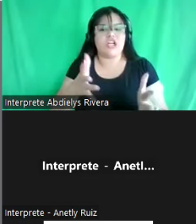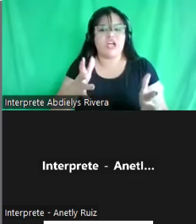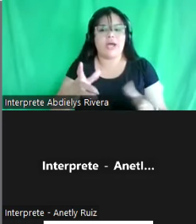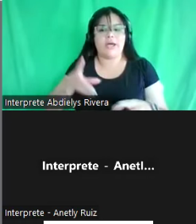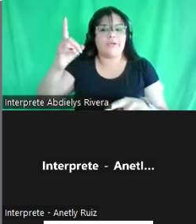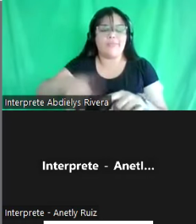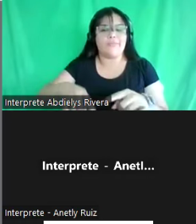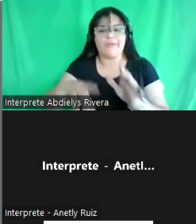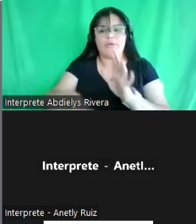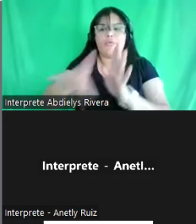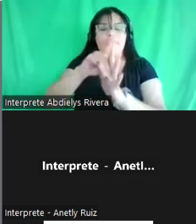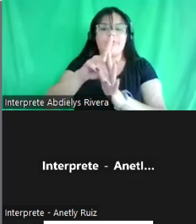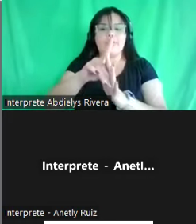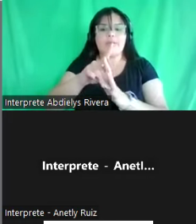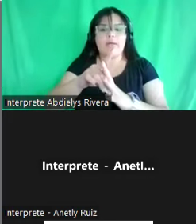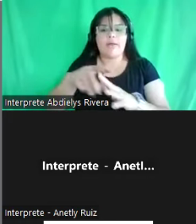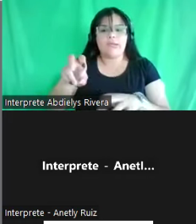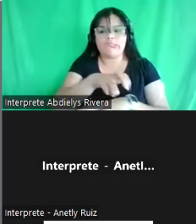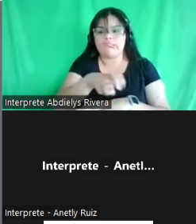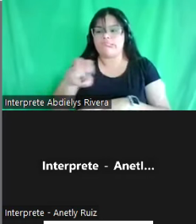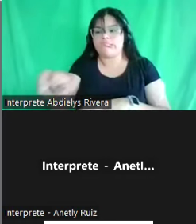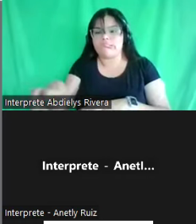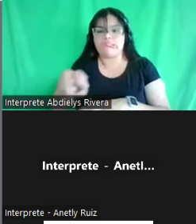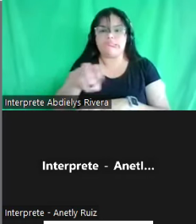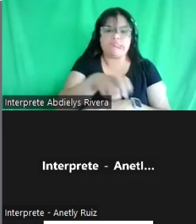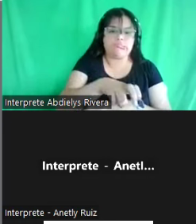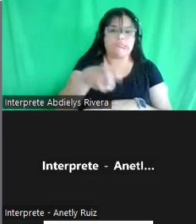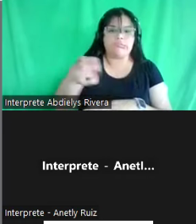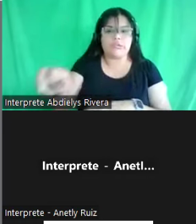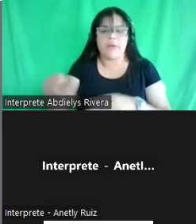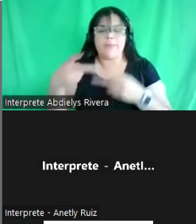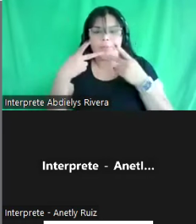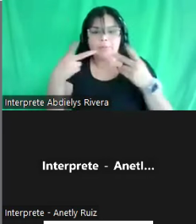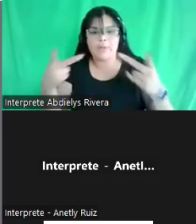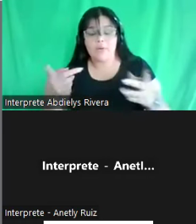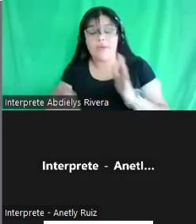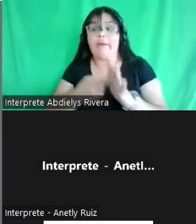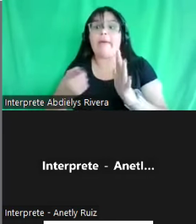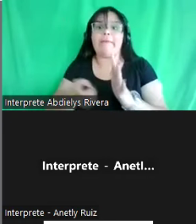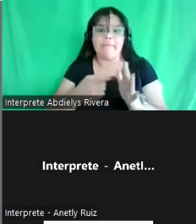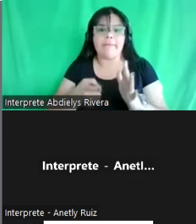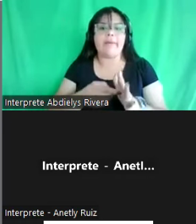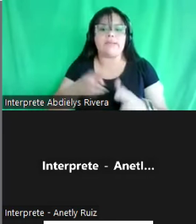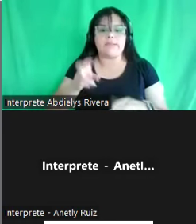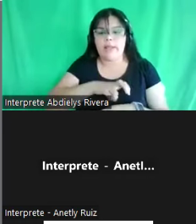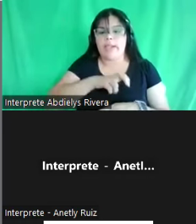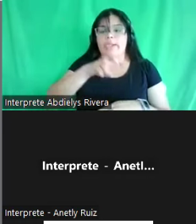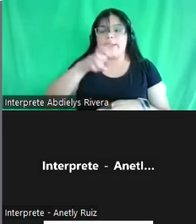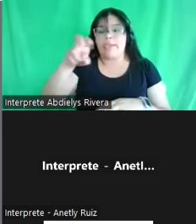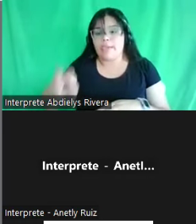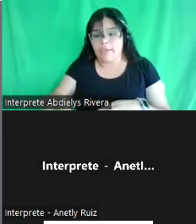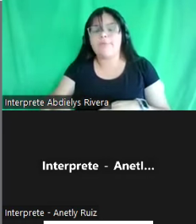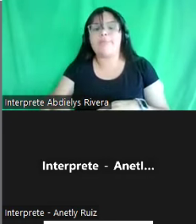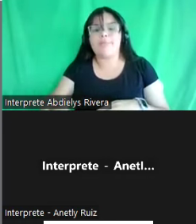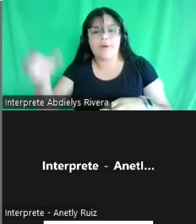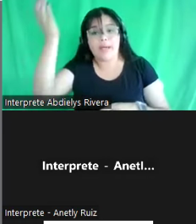transporte público y que a veces cogen PON para llegar hasta Carolina y de ahí poder accesar a su cita.